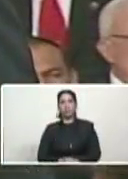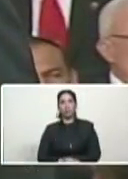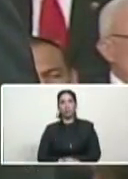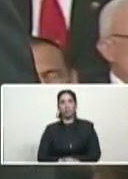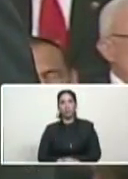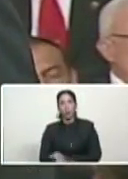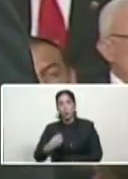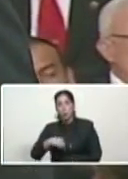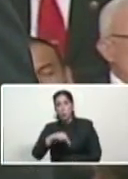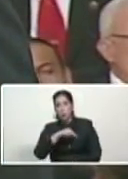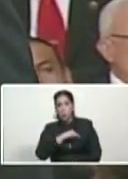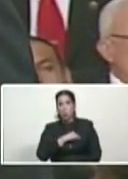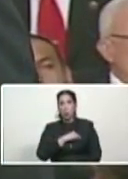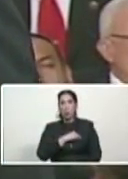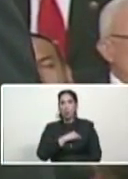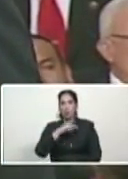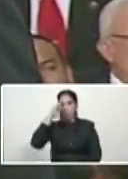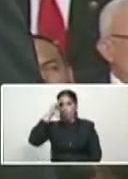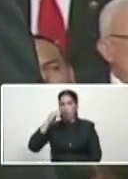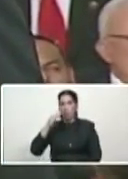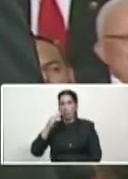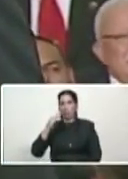Nuestro comandante